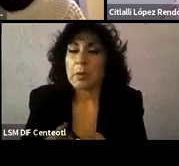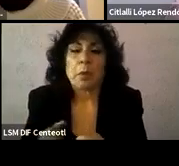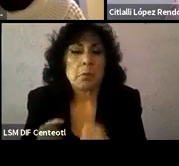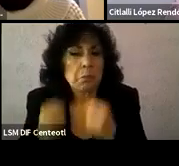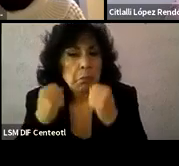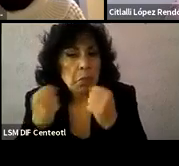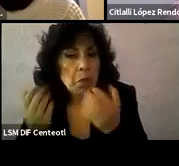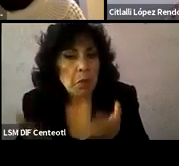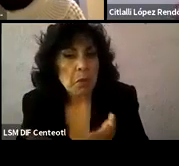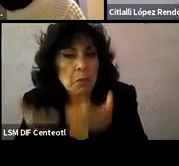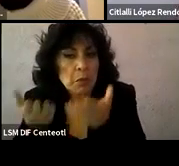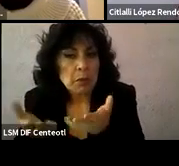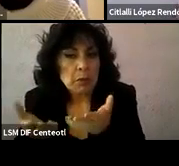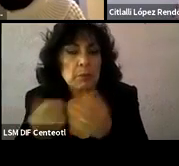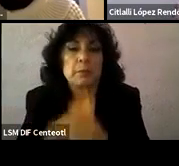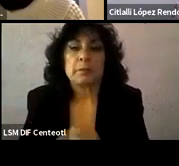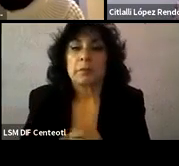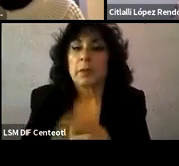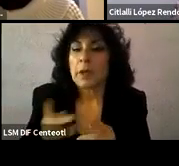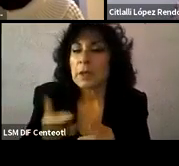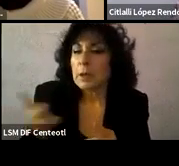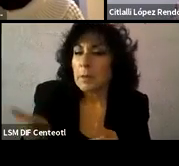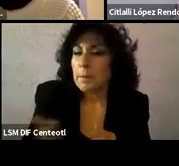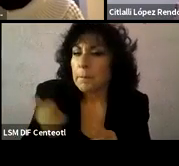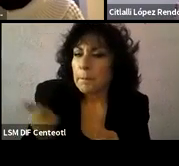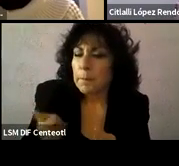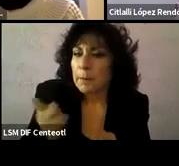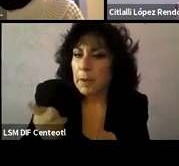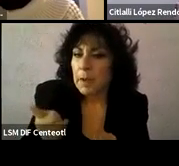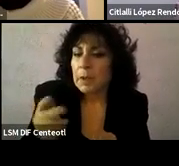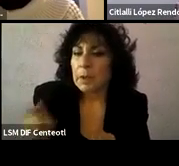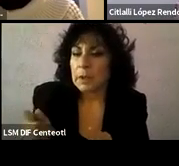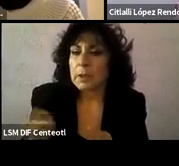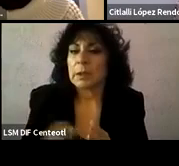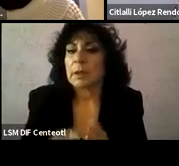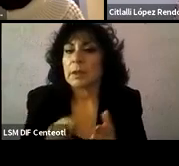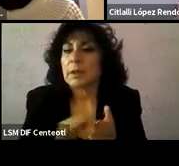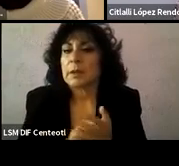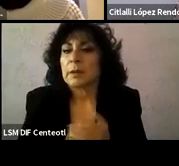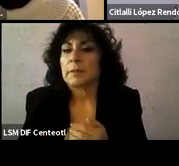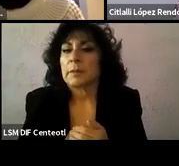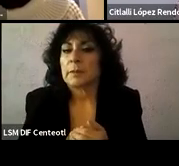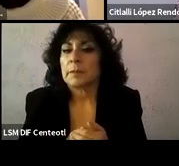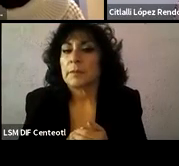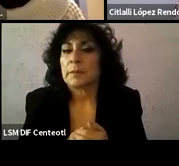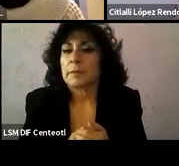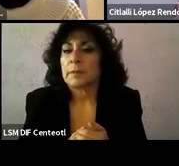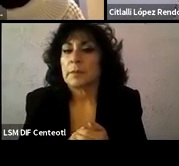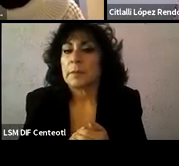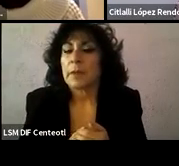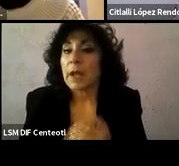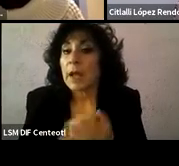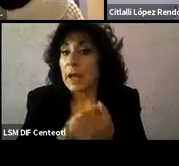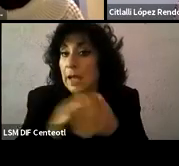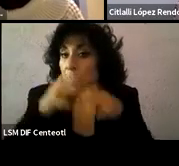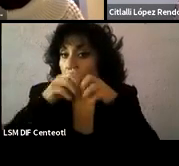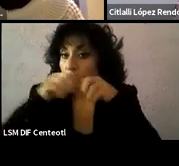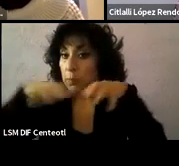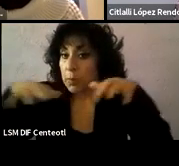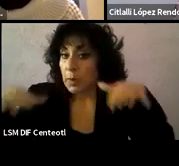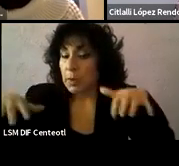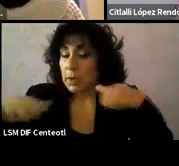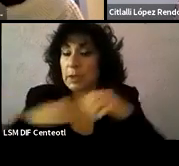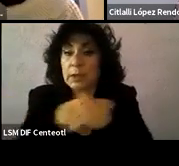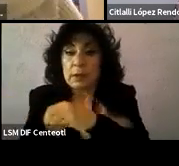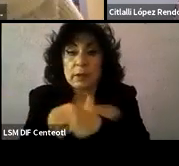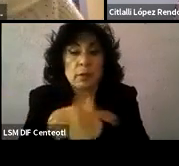nos lleva a algunas preguntas que tenemos en diferentes, las redes que nos están